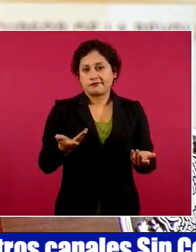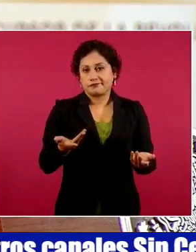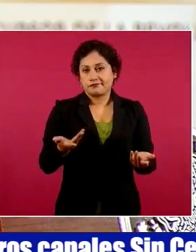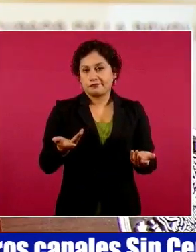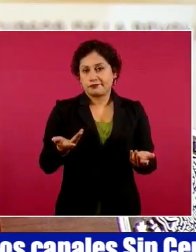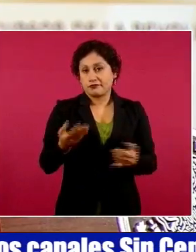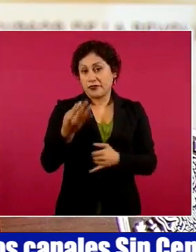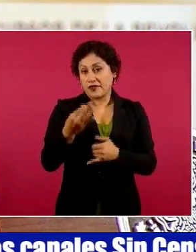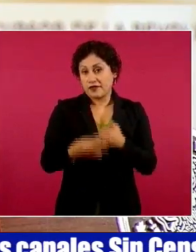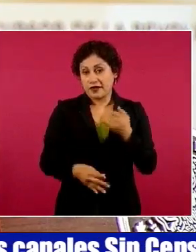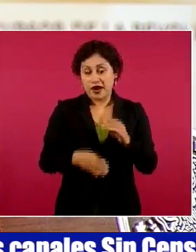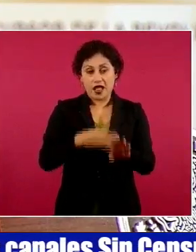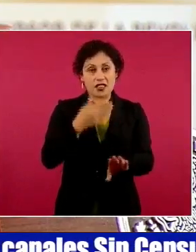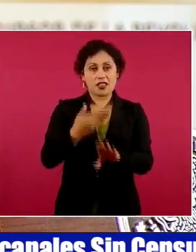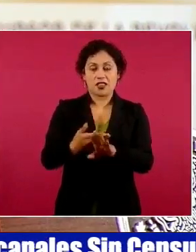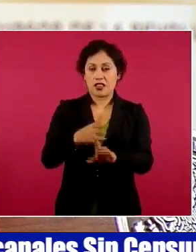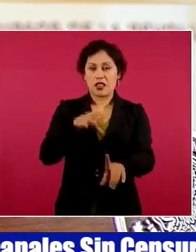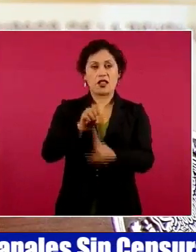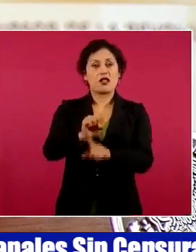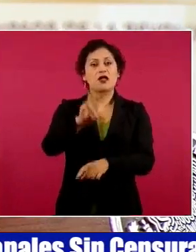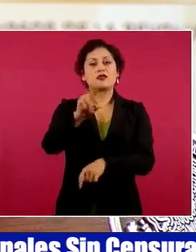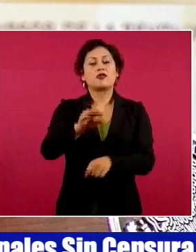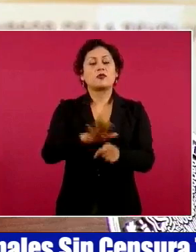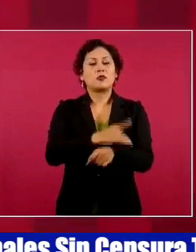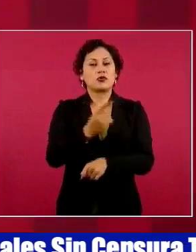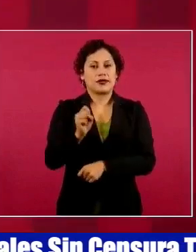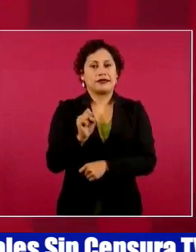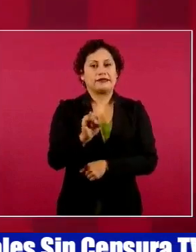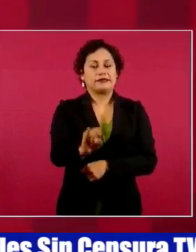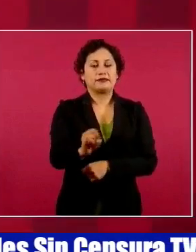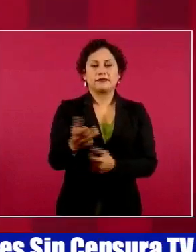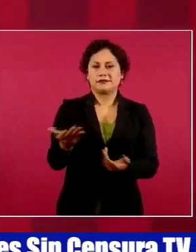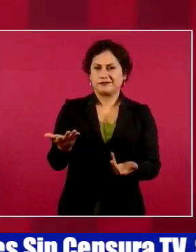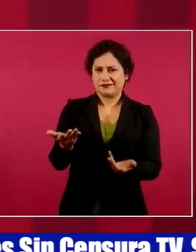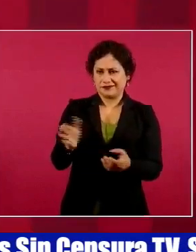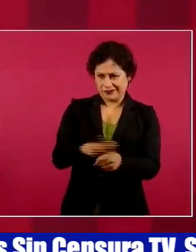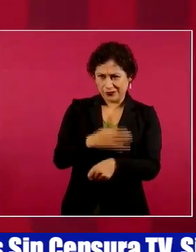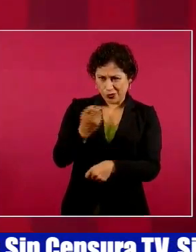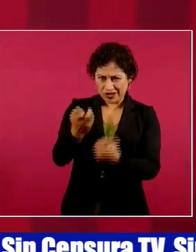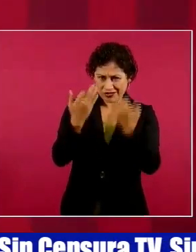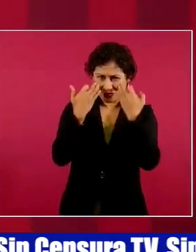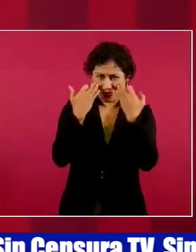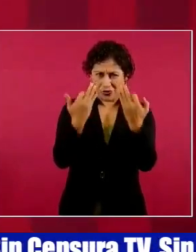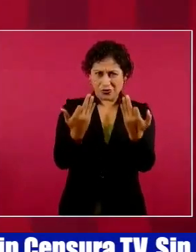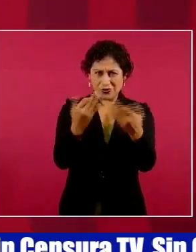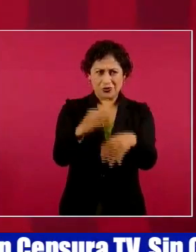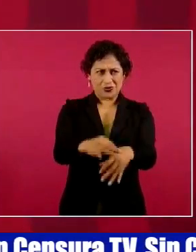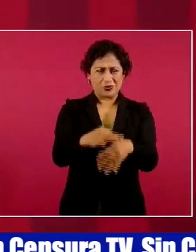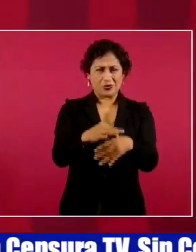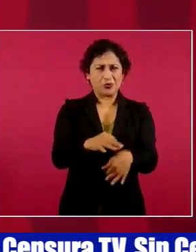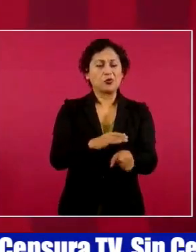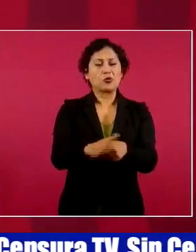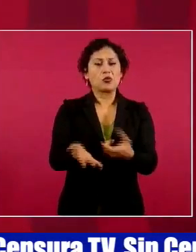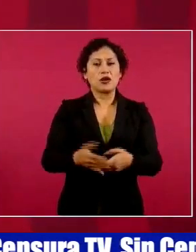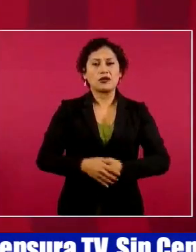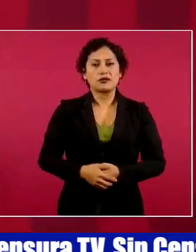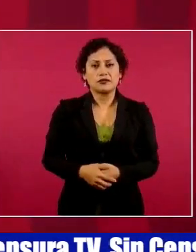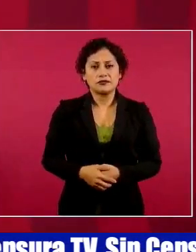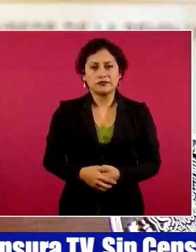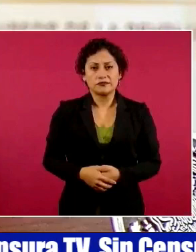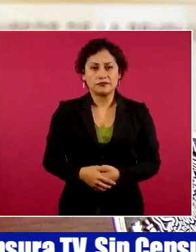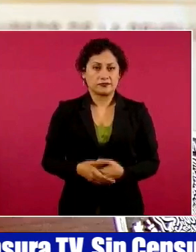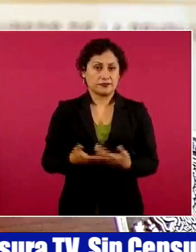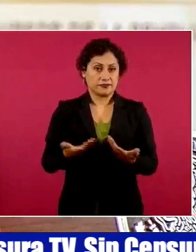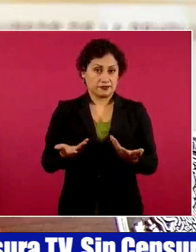hacen en la mañanera, porque resulta que esos organismos supuestamente independientes están cooptados por el conservadurismo.